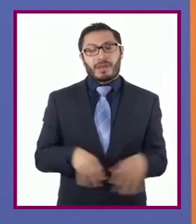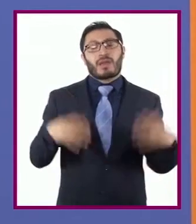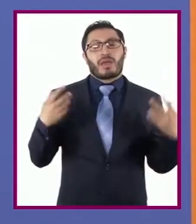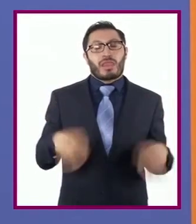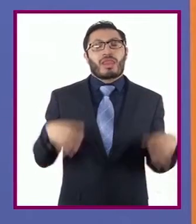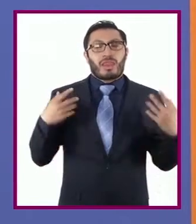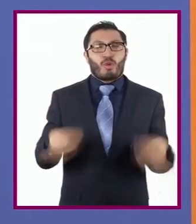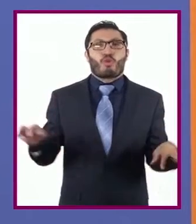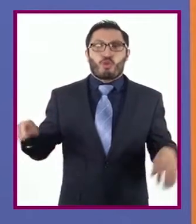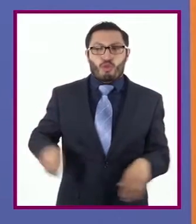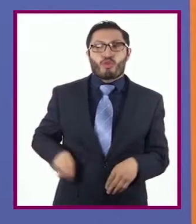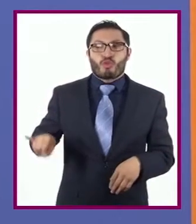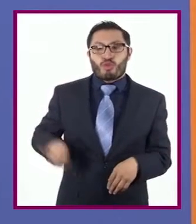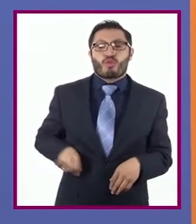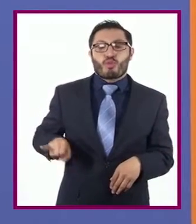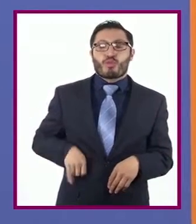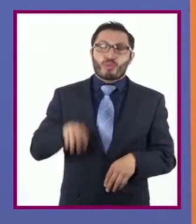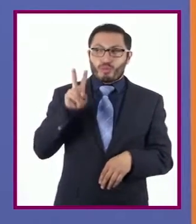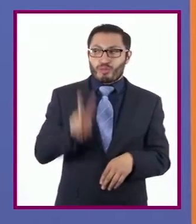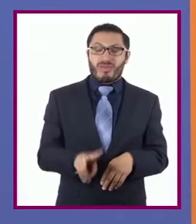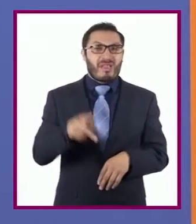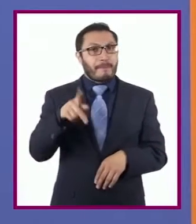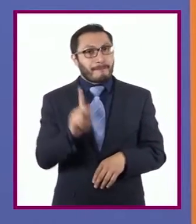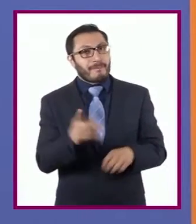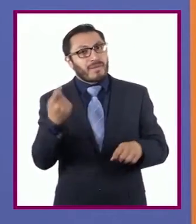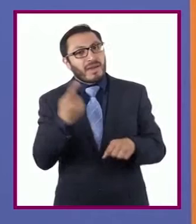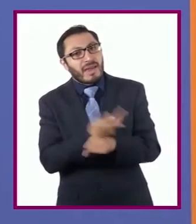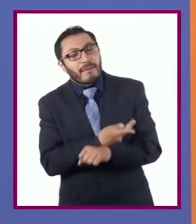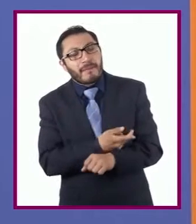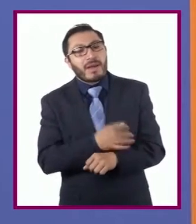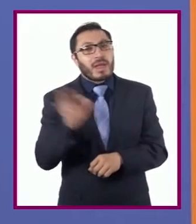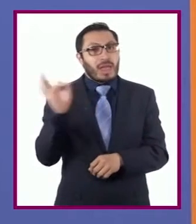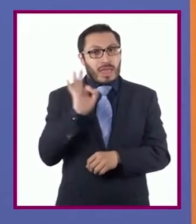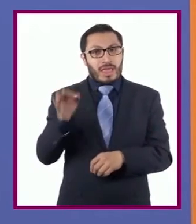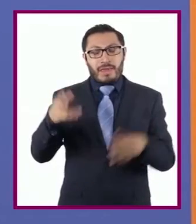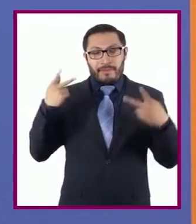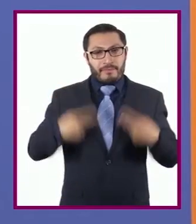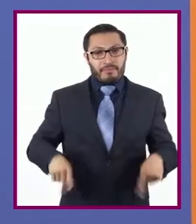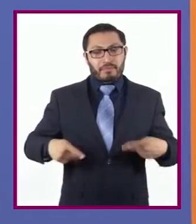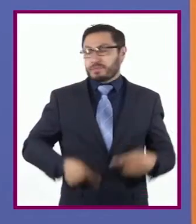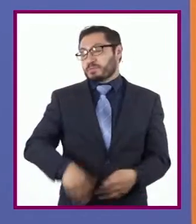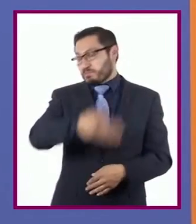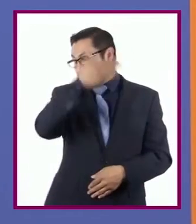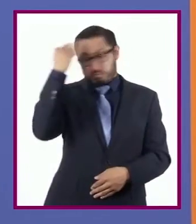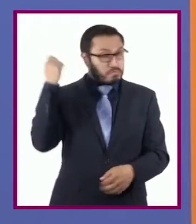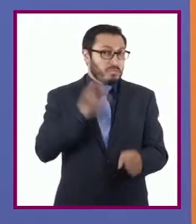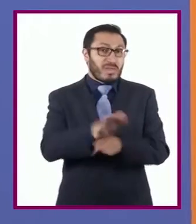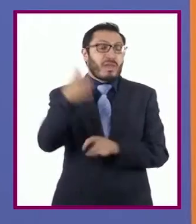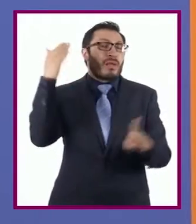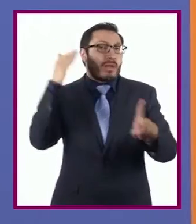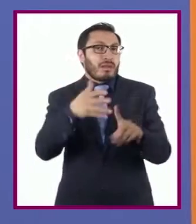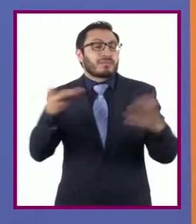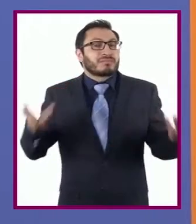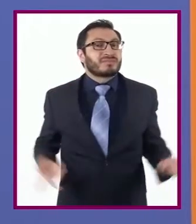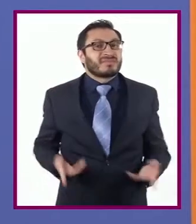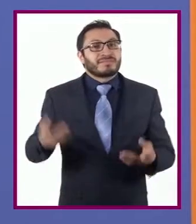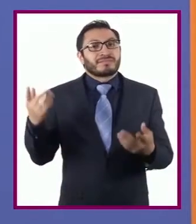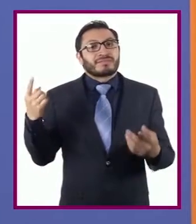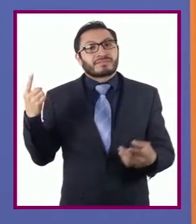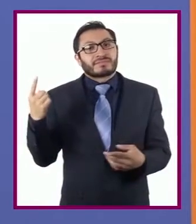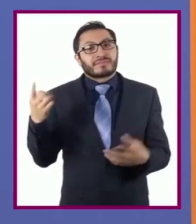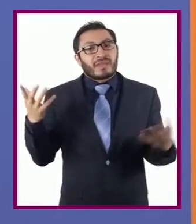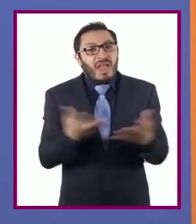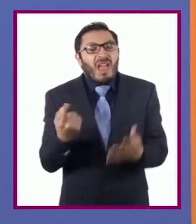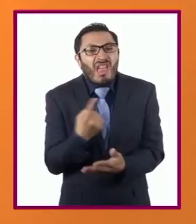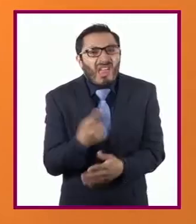nos comenta, doctora. Pero, ¿qué pasa cuando una persona no sabe lo que quiere? ¿Qué debe hacer en este